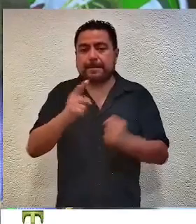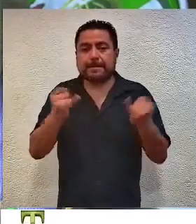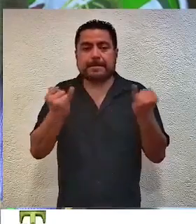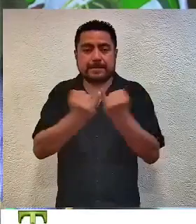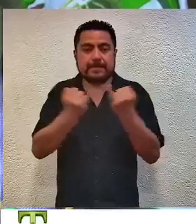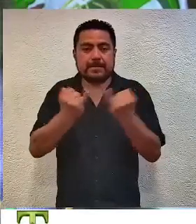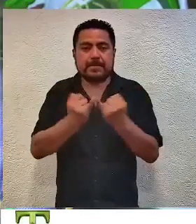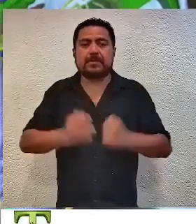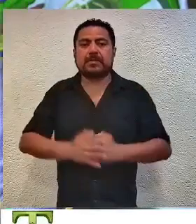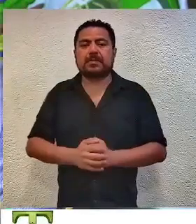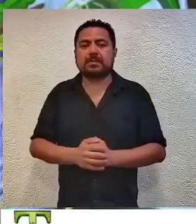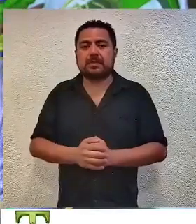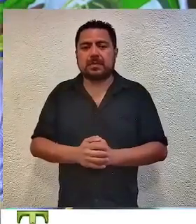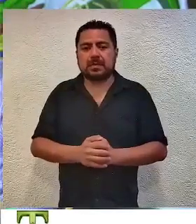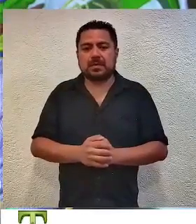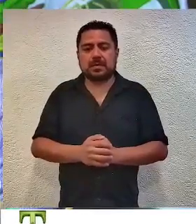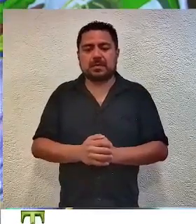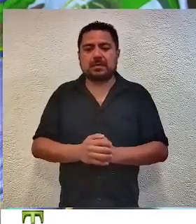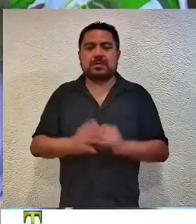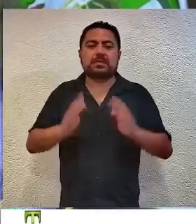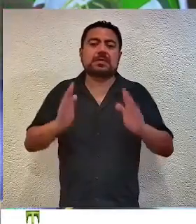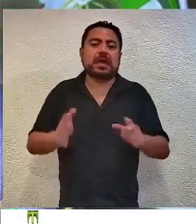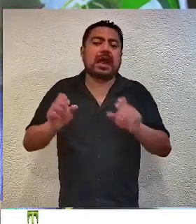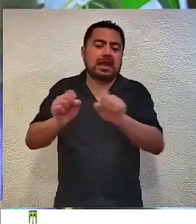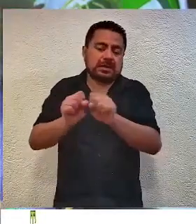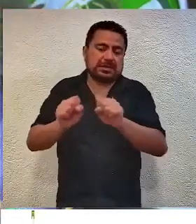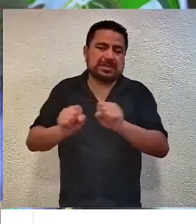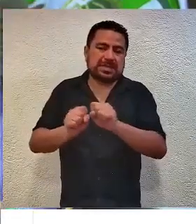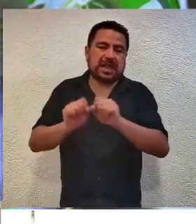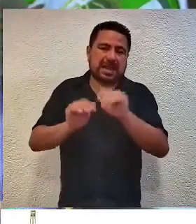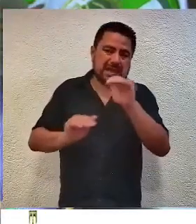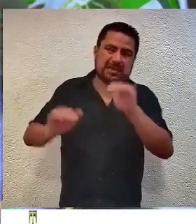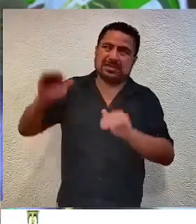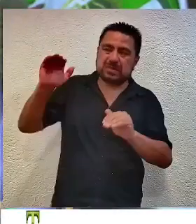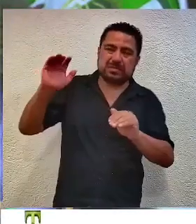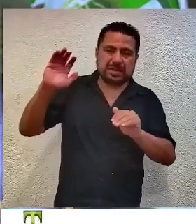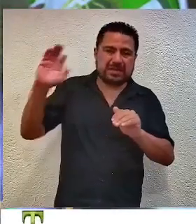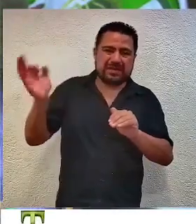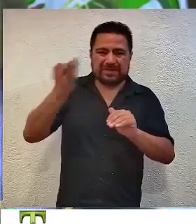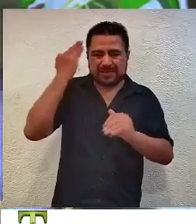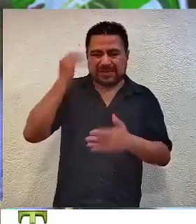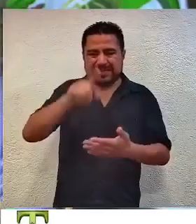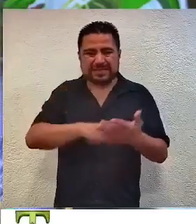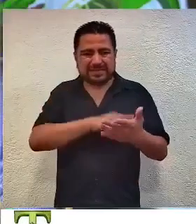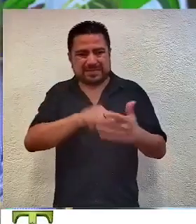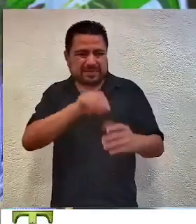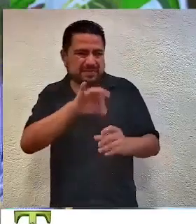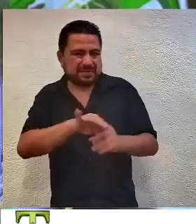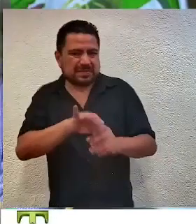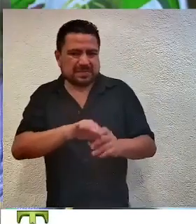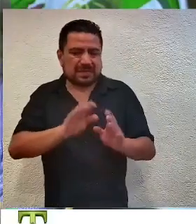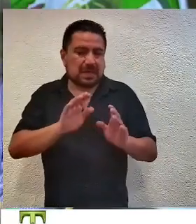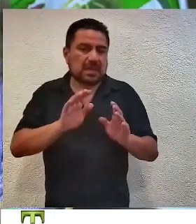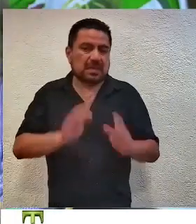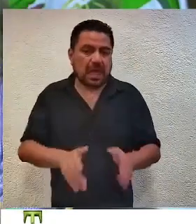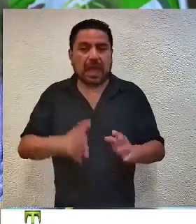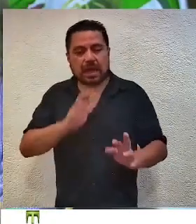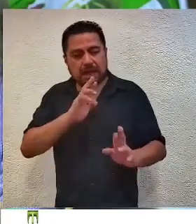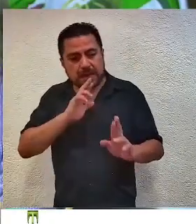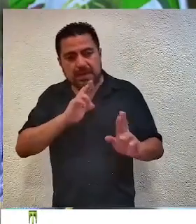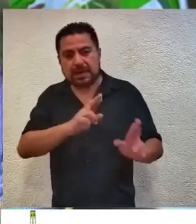Entonces, ya la Sala Superior del Tribunal Electoral del Poder Judicial de la Federación